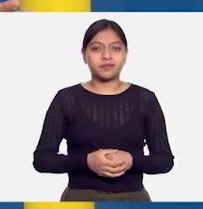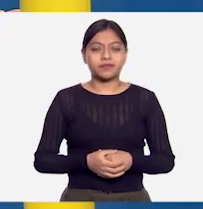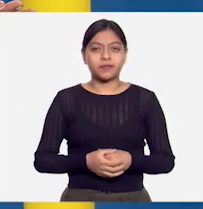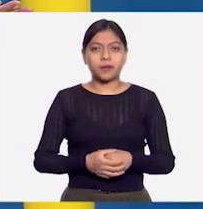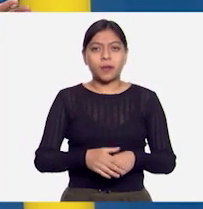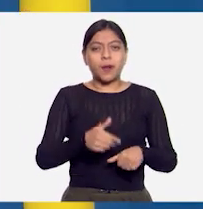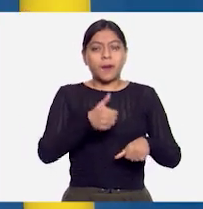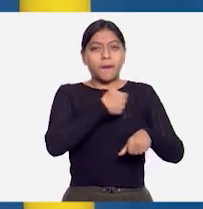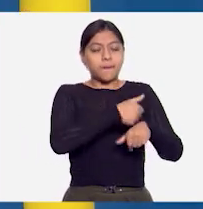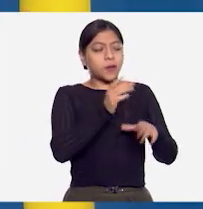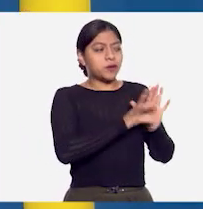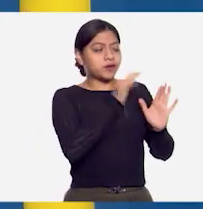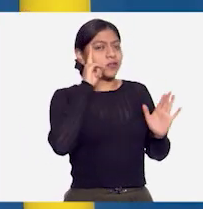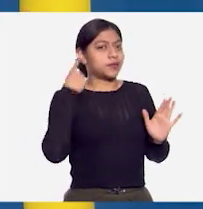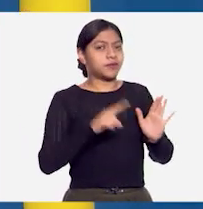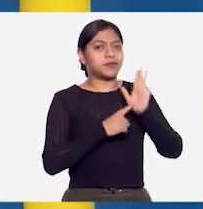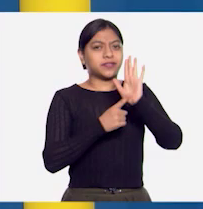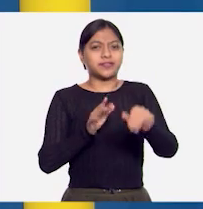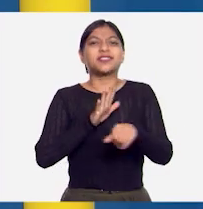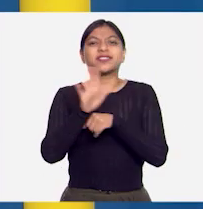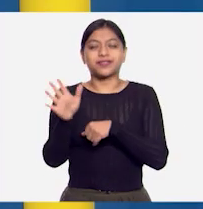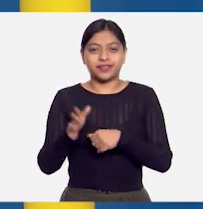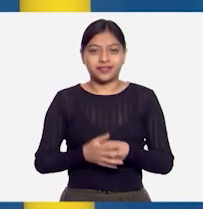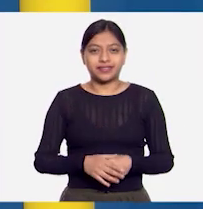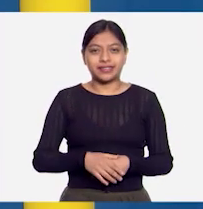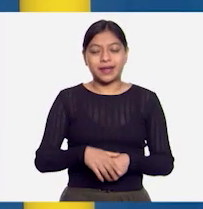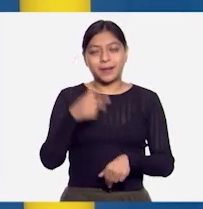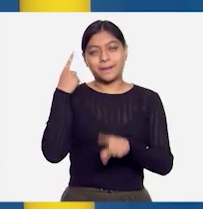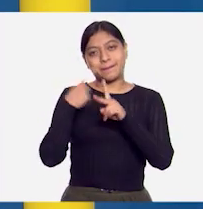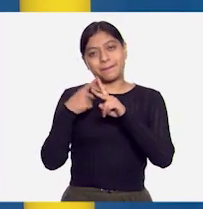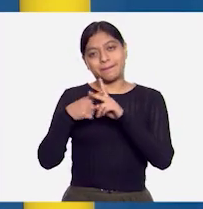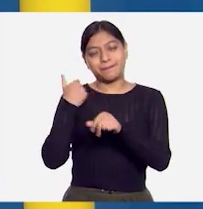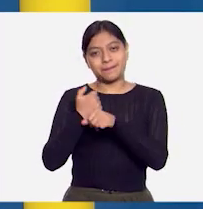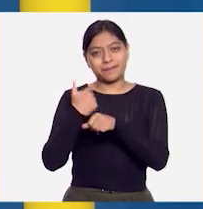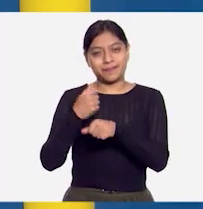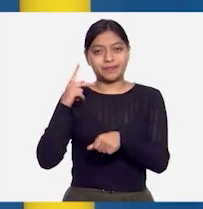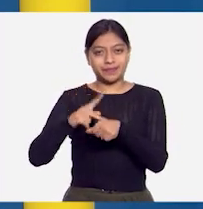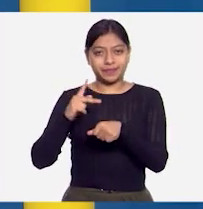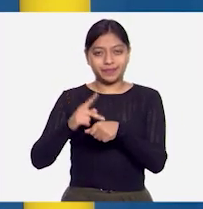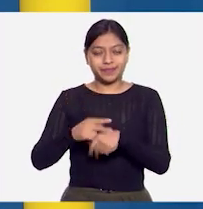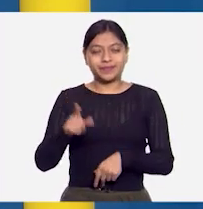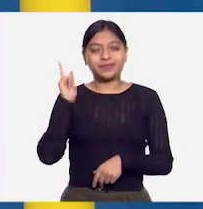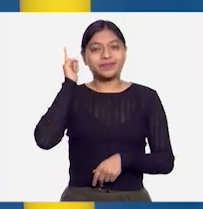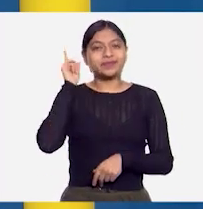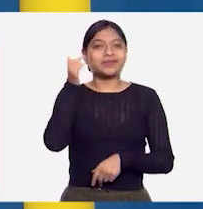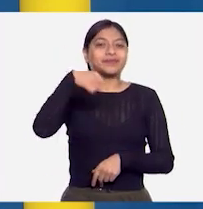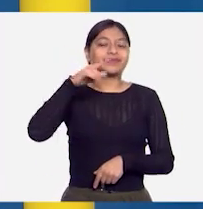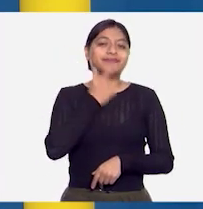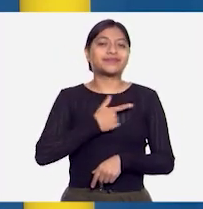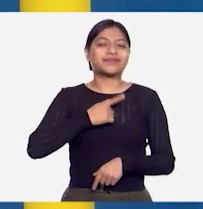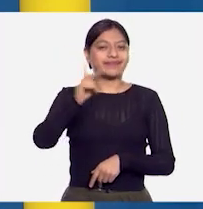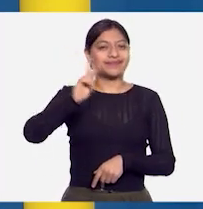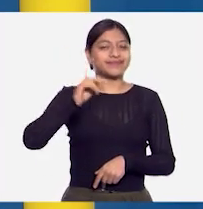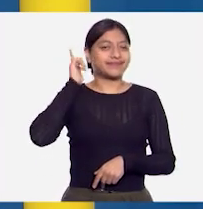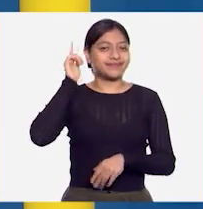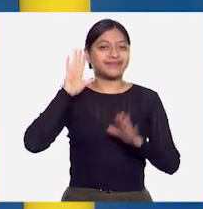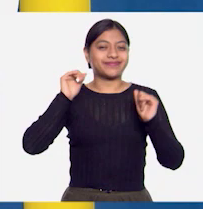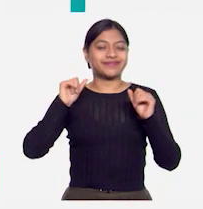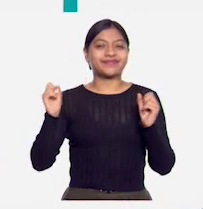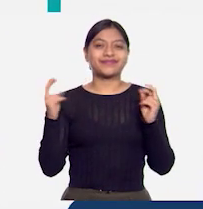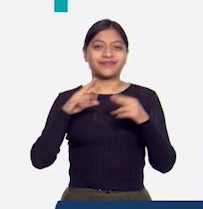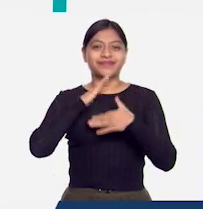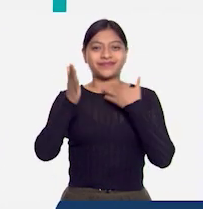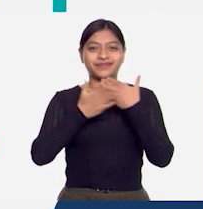mejor representante de matemáticas de sexto grado? Y espero que lo hayan disfrutado tanto como nosotros. Nos vemos, hasta la